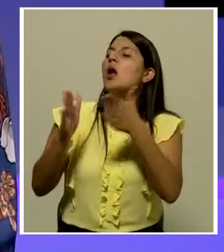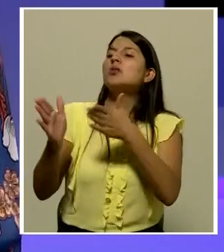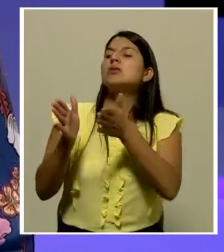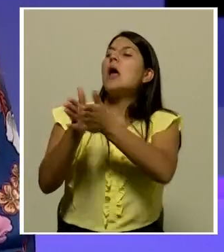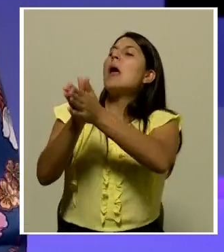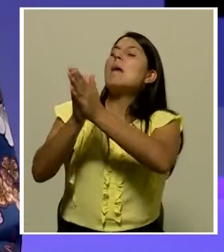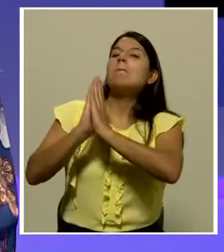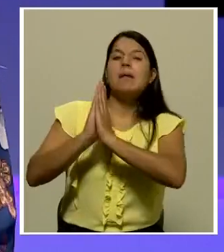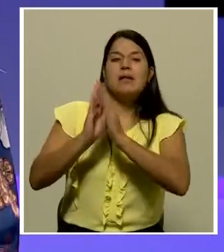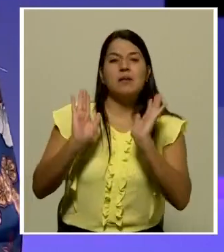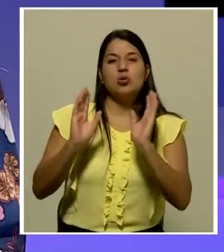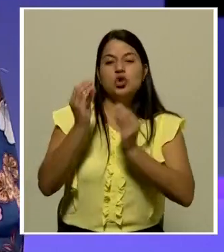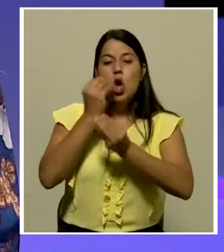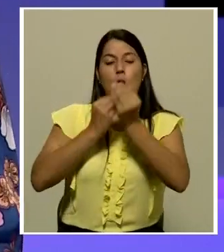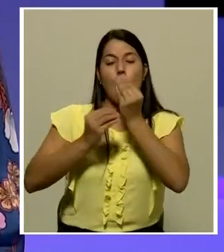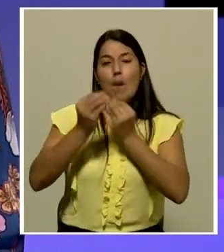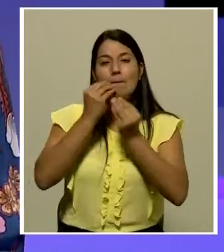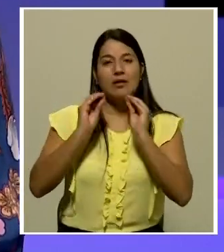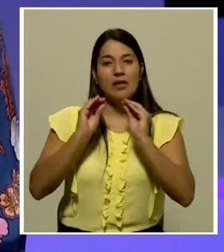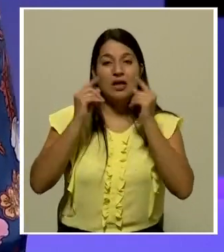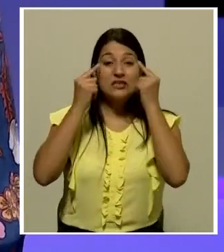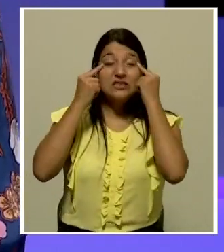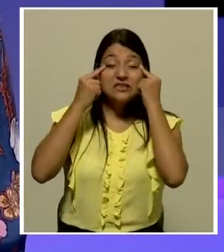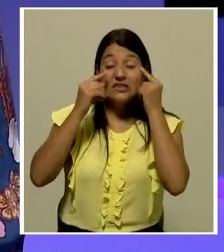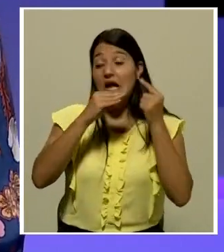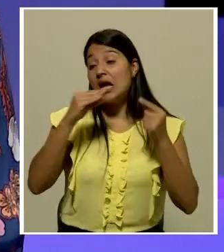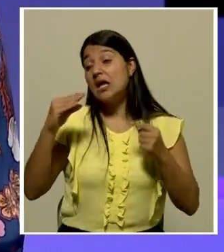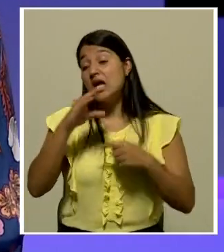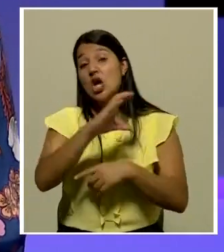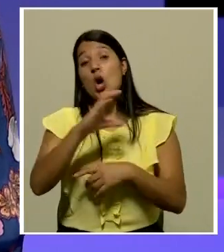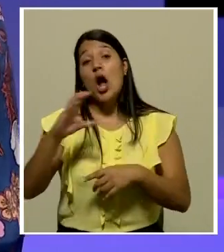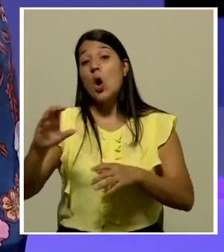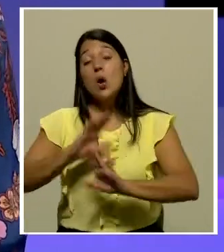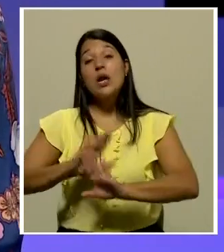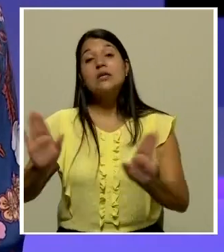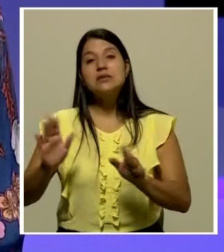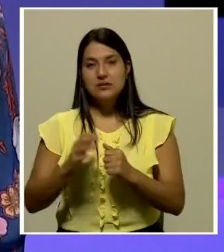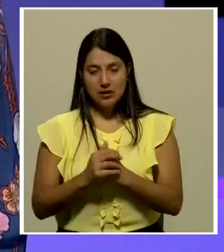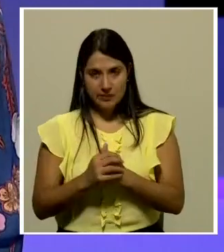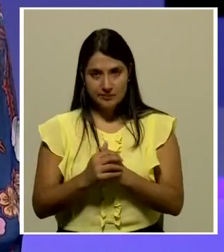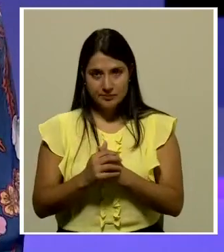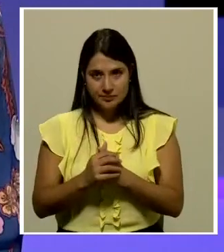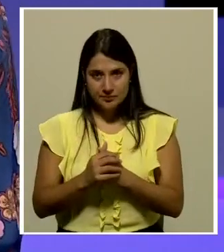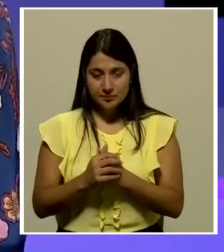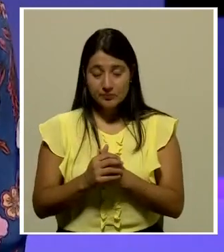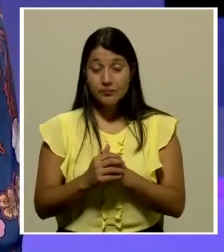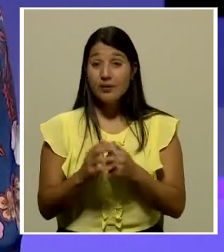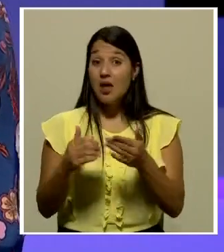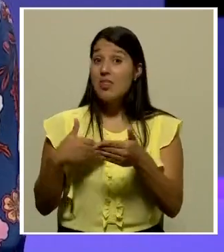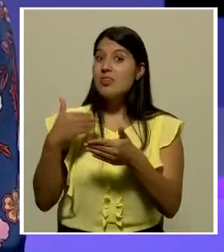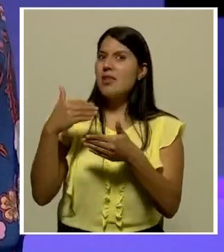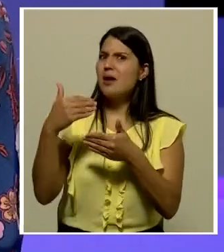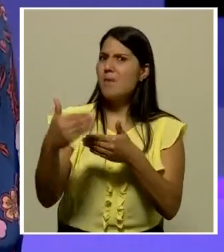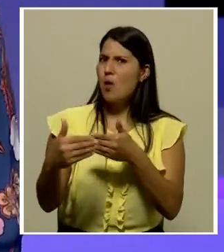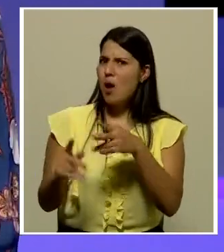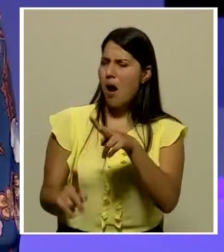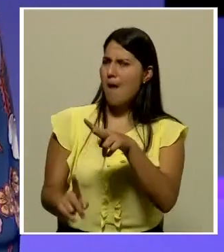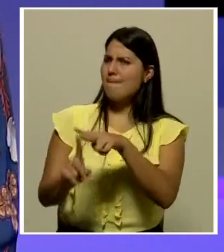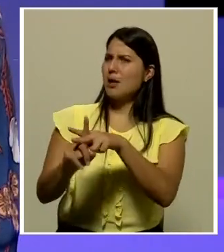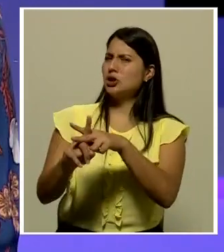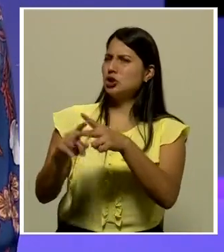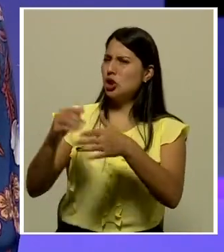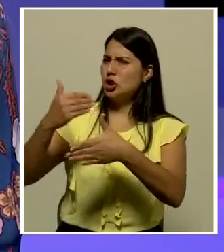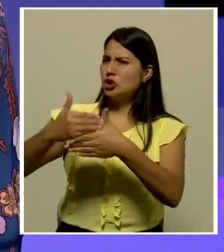y unas Coca-Colas, y pues decidimos contarlo. Y lo interesante es que tal vez después, cuando vino el cementazo y los